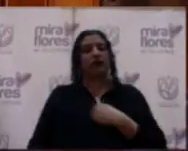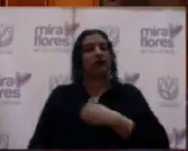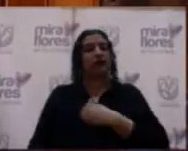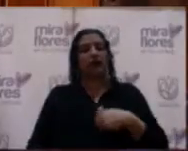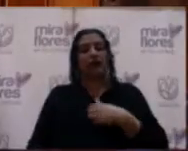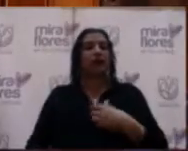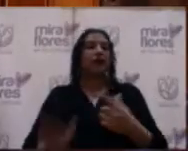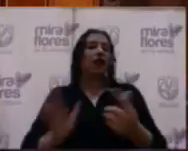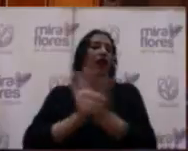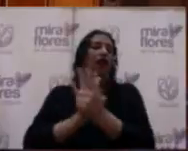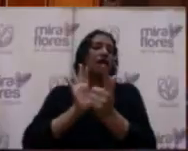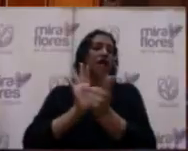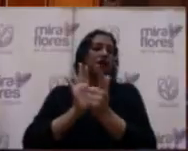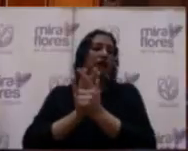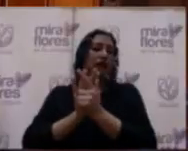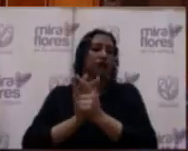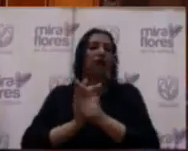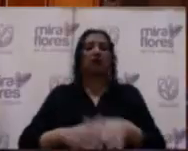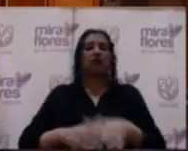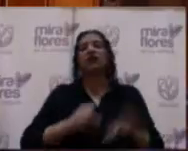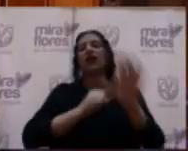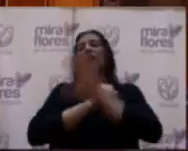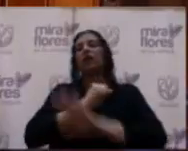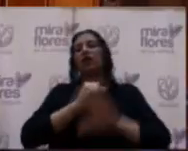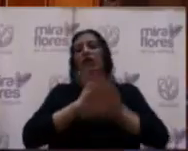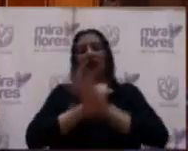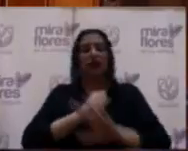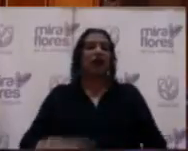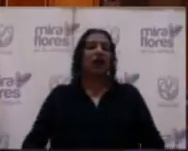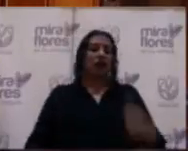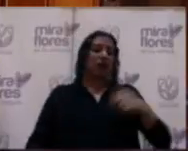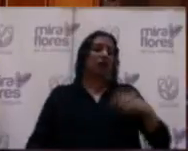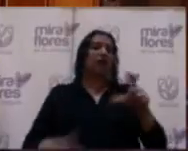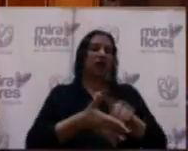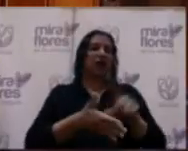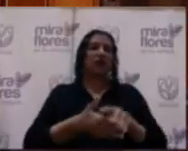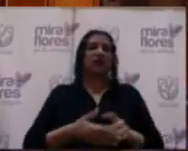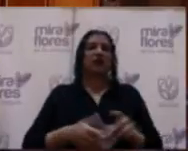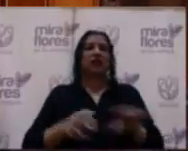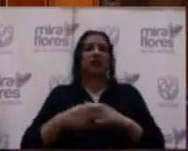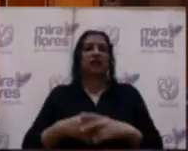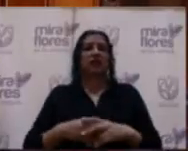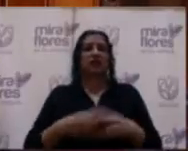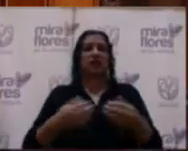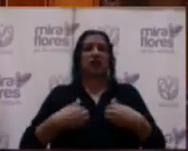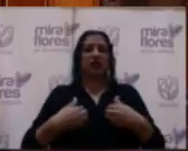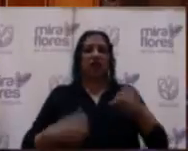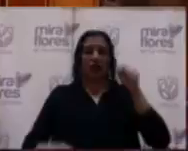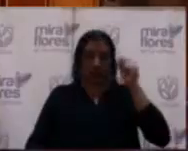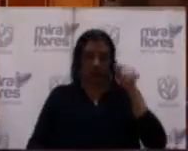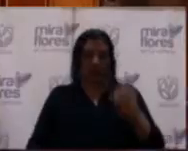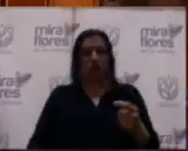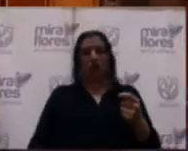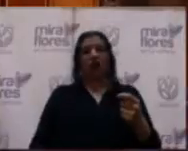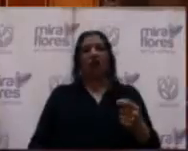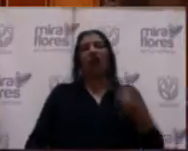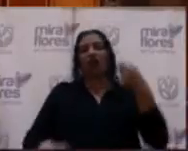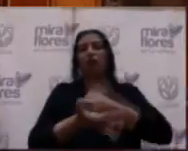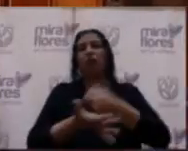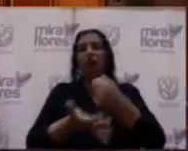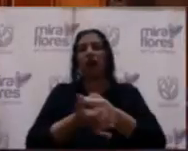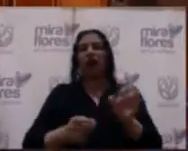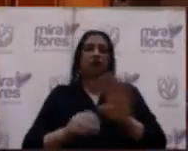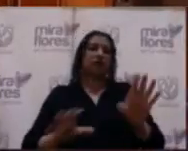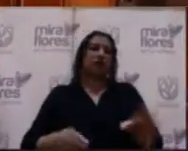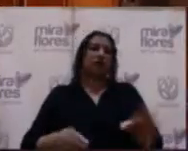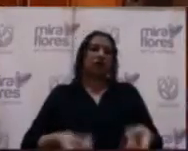pues la legislación los ampara y ellos están haciendo esto previo pago. Entonces, por favor, queda usted encomendado para hablar con el